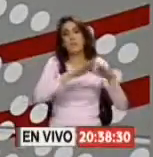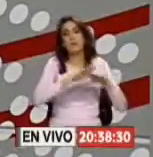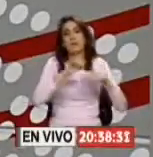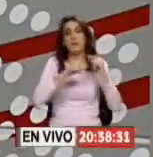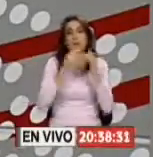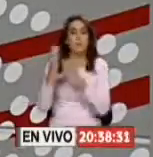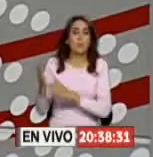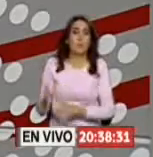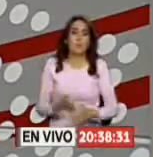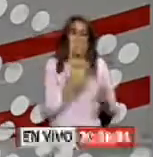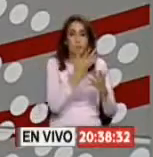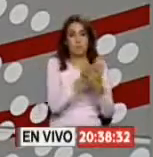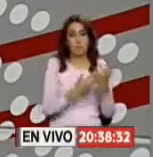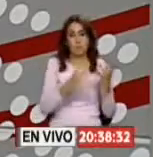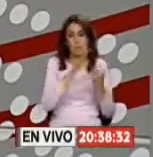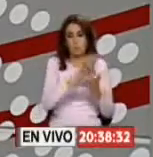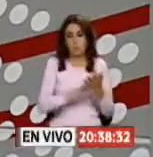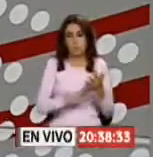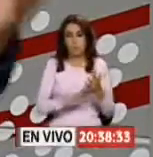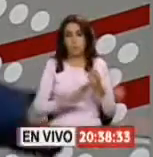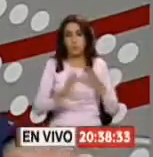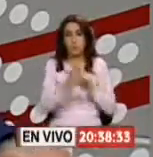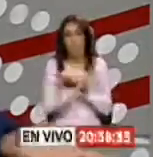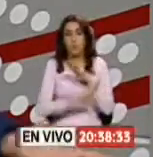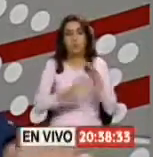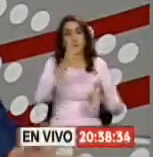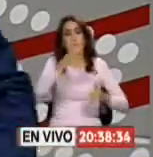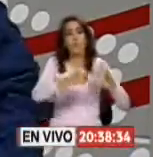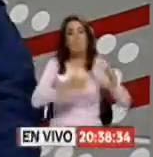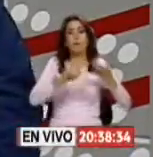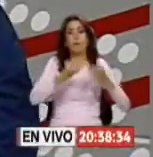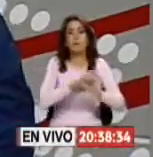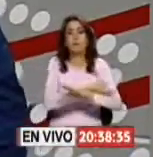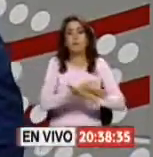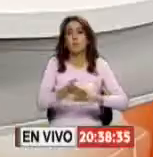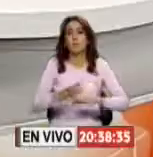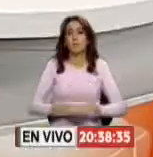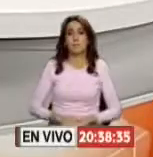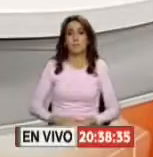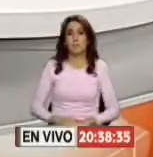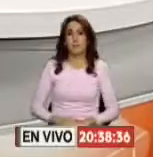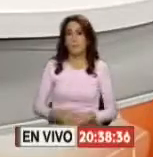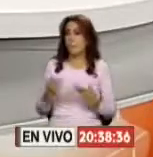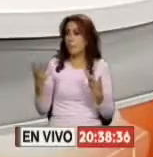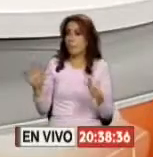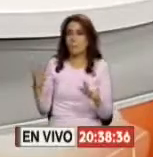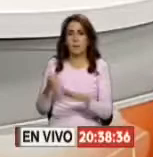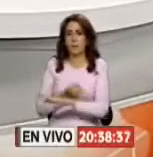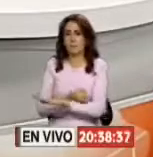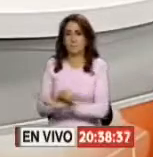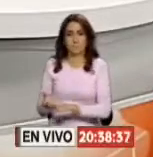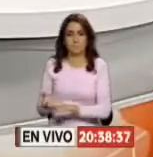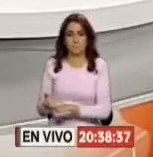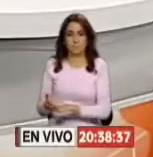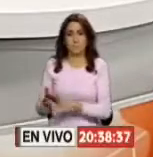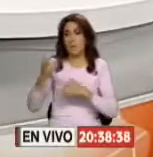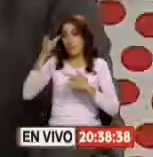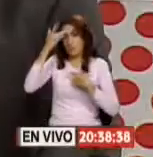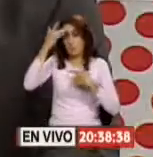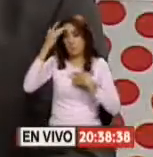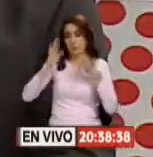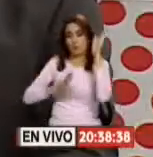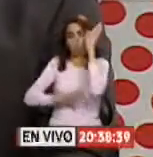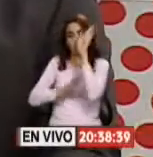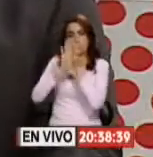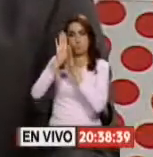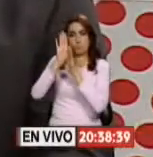forman parte del cuadro nacional de medicamentos básicos? ¿Cuál es la opción ahí? No hay opción. Lo único que va a pasar es que la enfermedad va a seguir